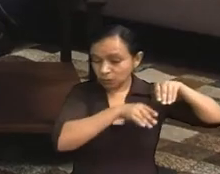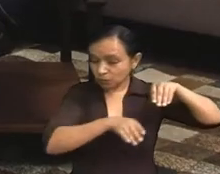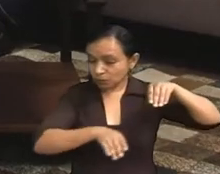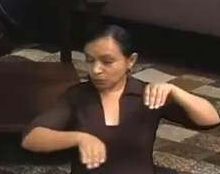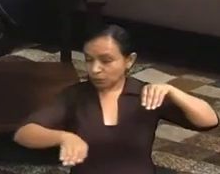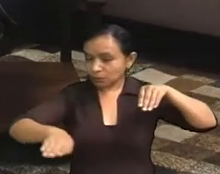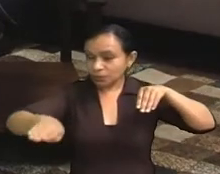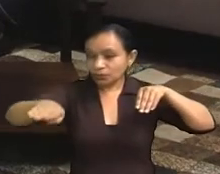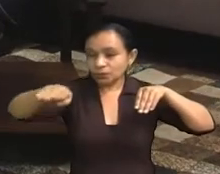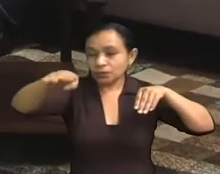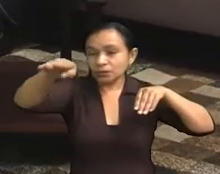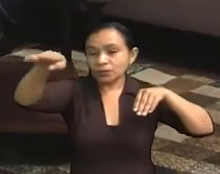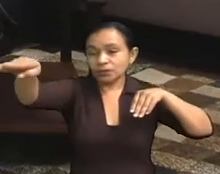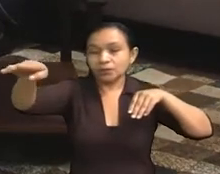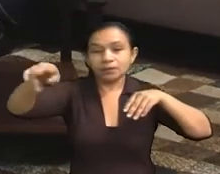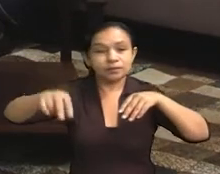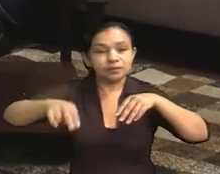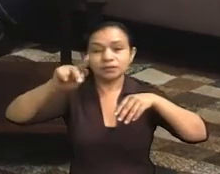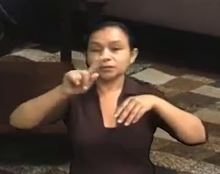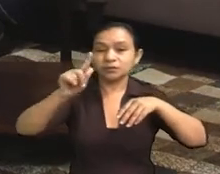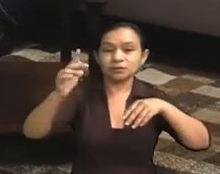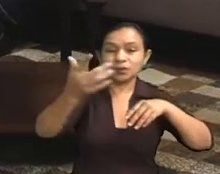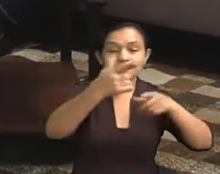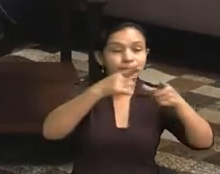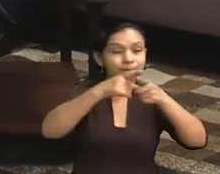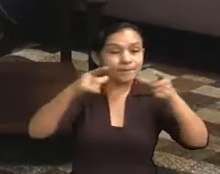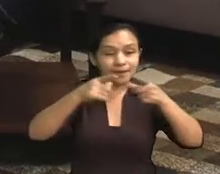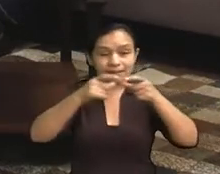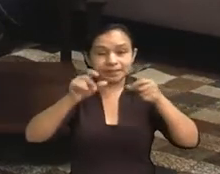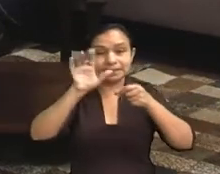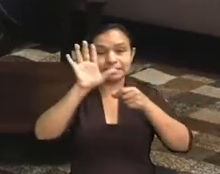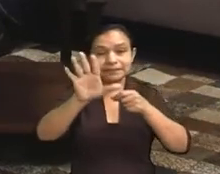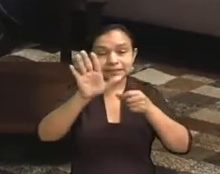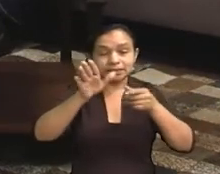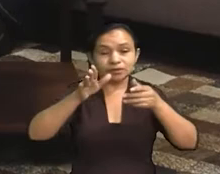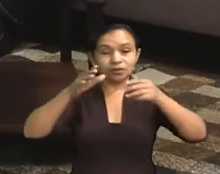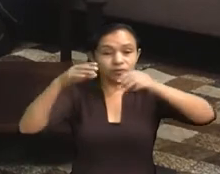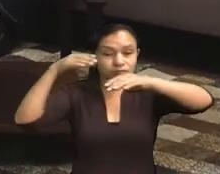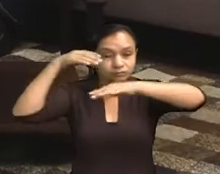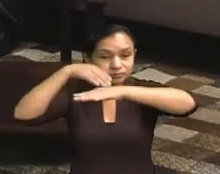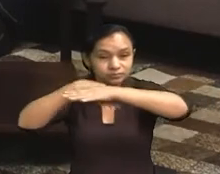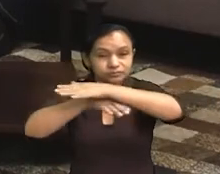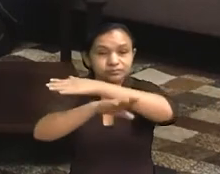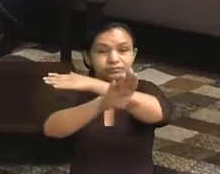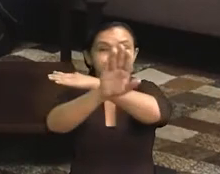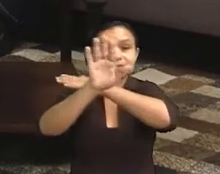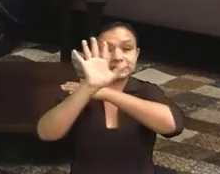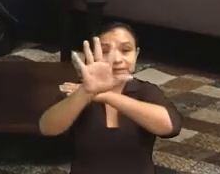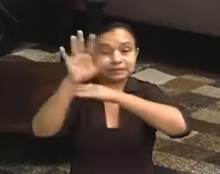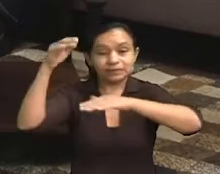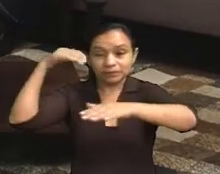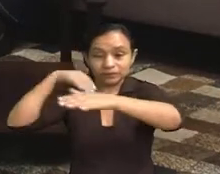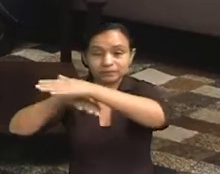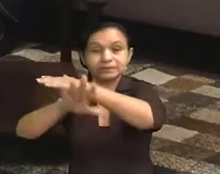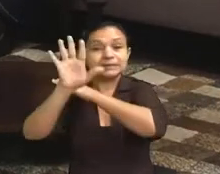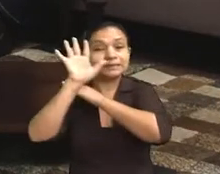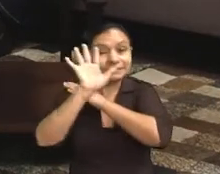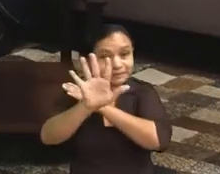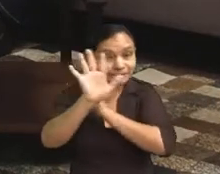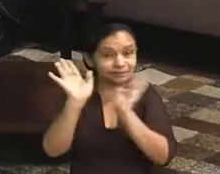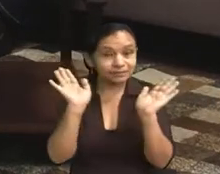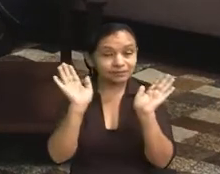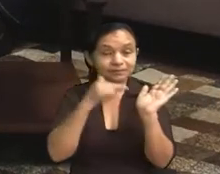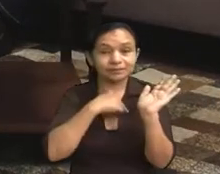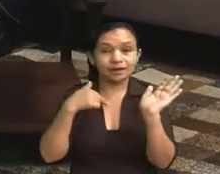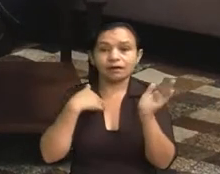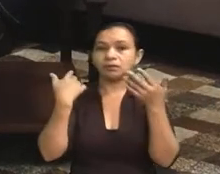norte, y atraviesa todo, van incluidos 5 pasos a desnivel en la construcción de la pista Juan Pablo II.